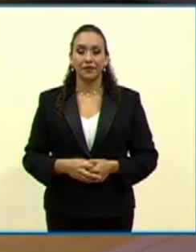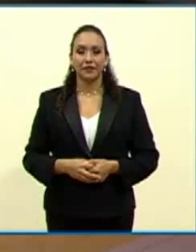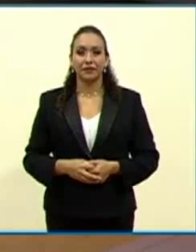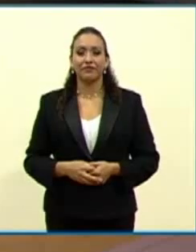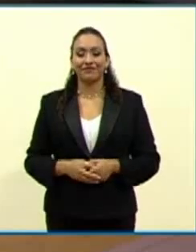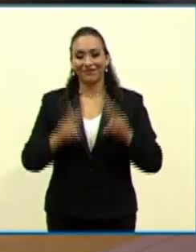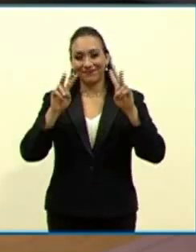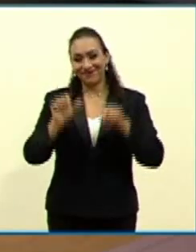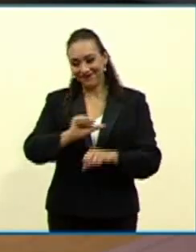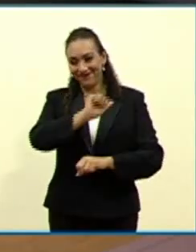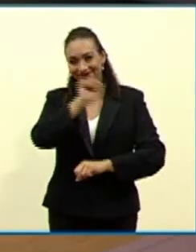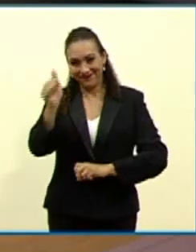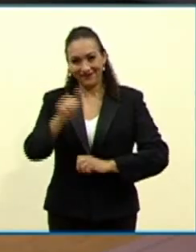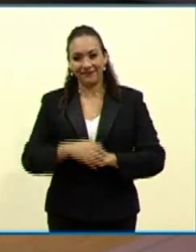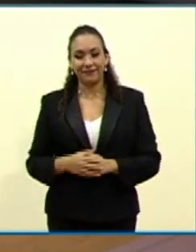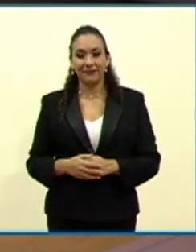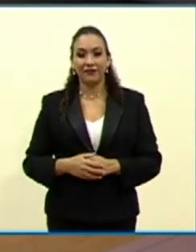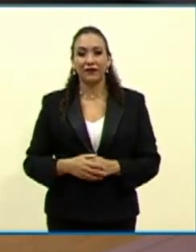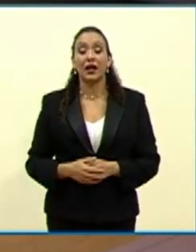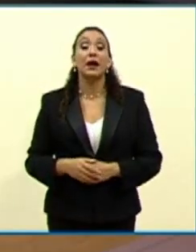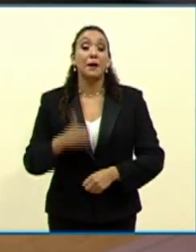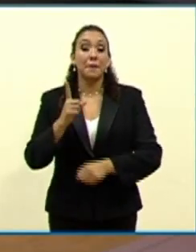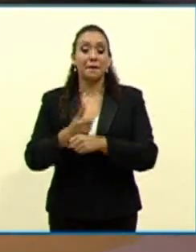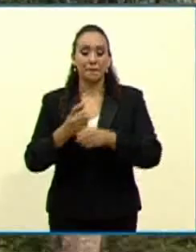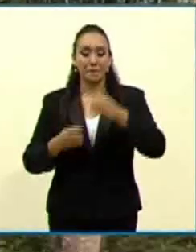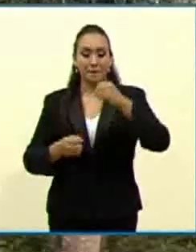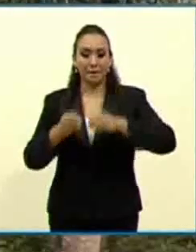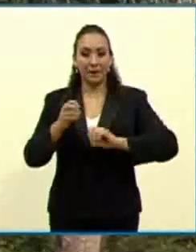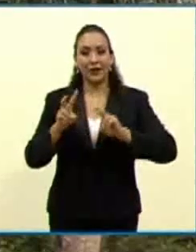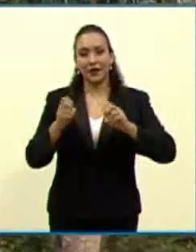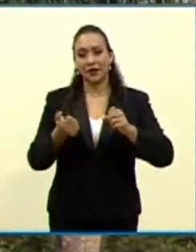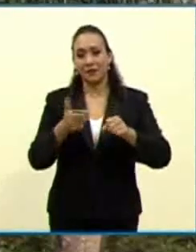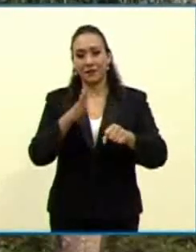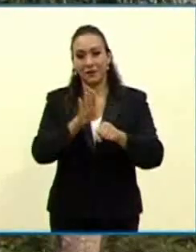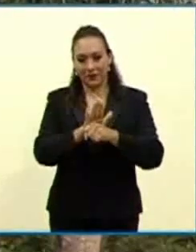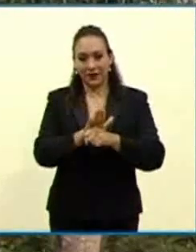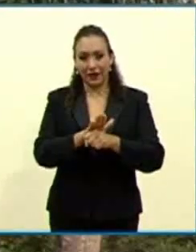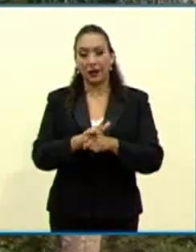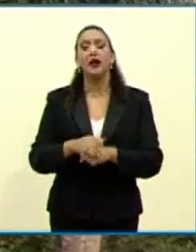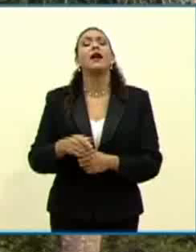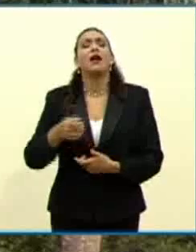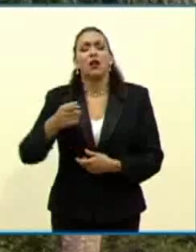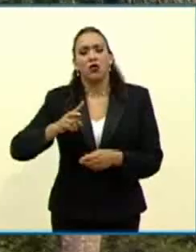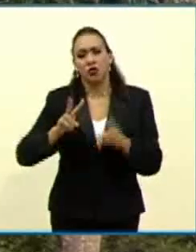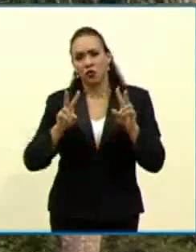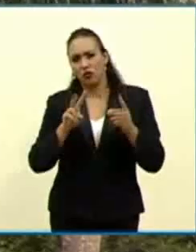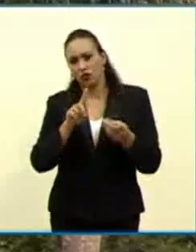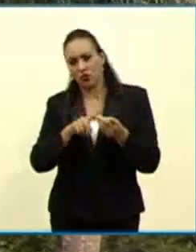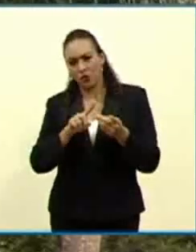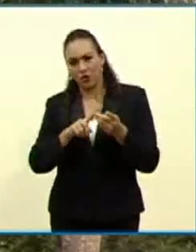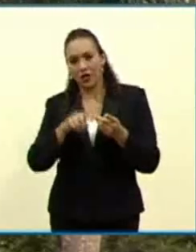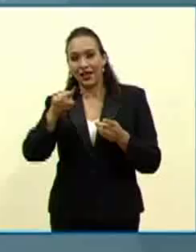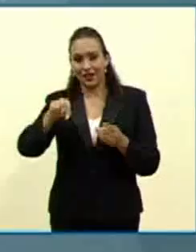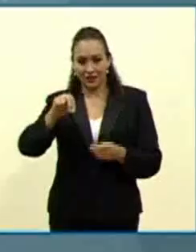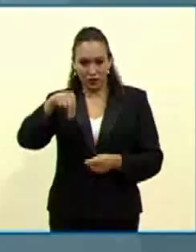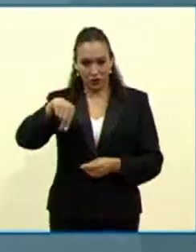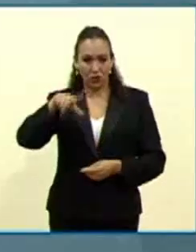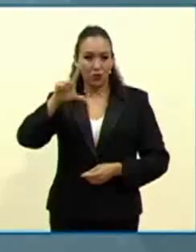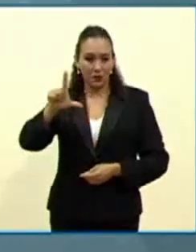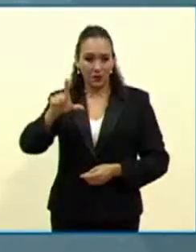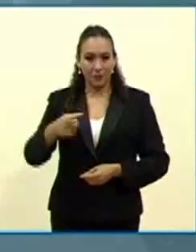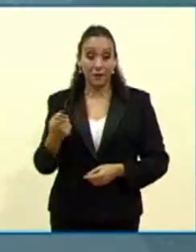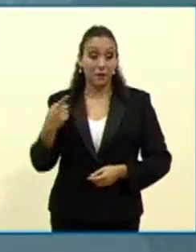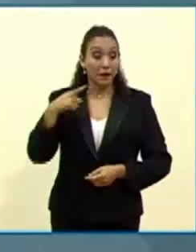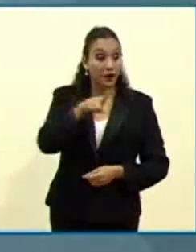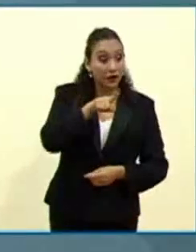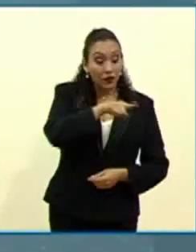Y en más temas, el primer tribunal colegiado en materia administrativa del Cuarto Circuito, con residencia en Nuevo León, ordenó a